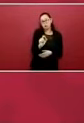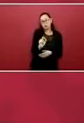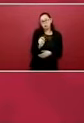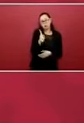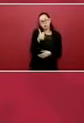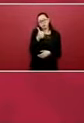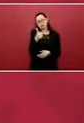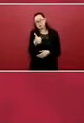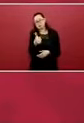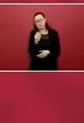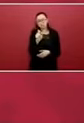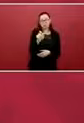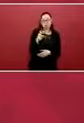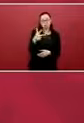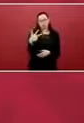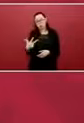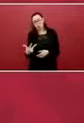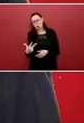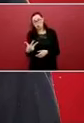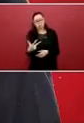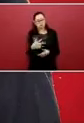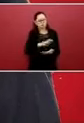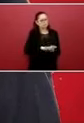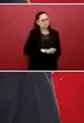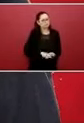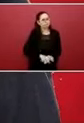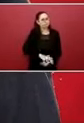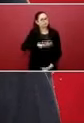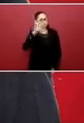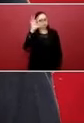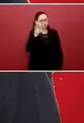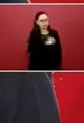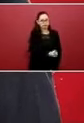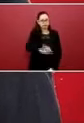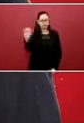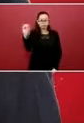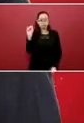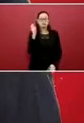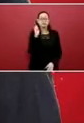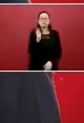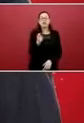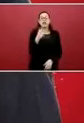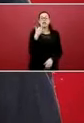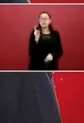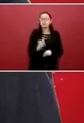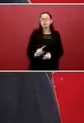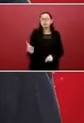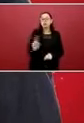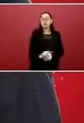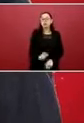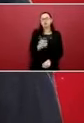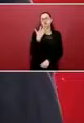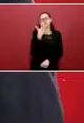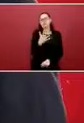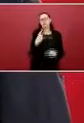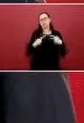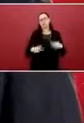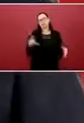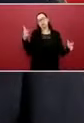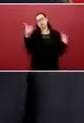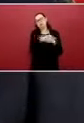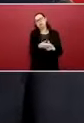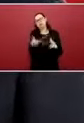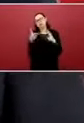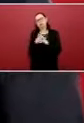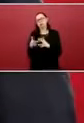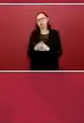4.6, 4.8 los homicidios, es decir, casi 5 homicidios diarios en la ciudad. Cuando yo